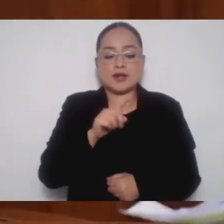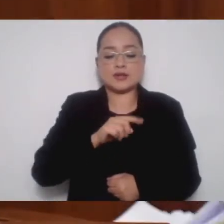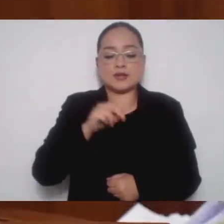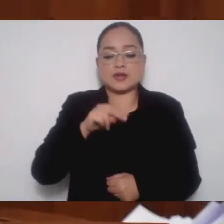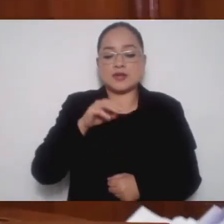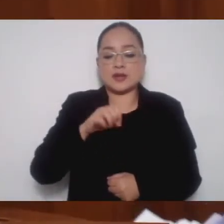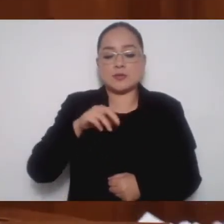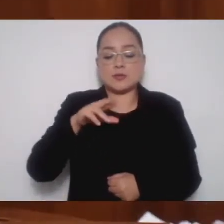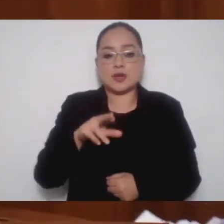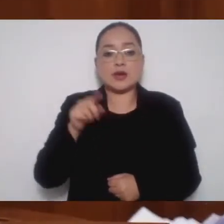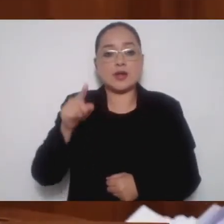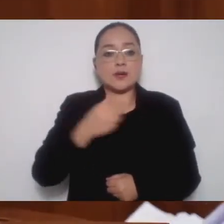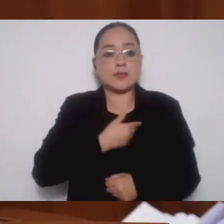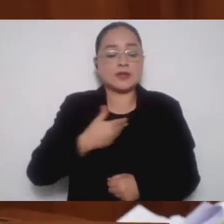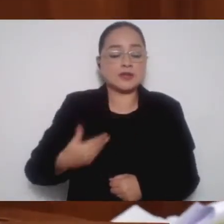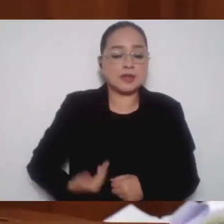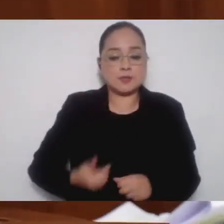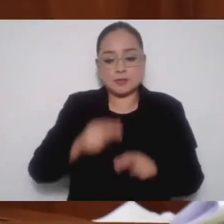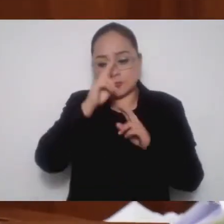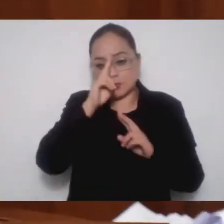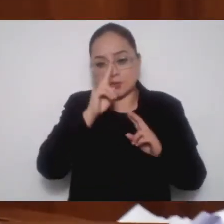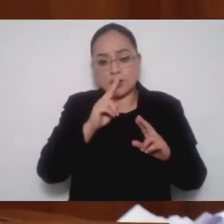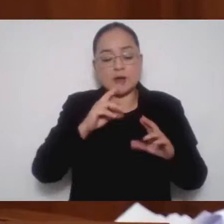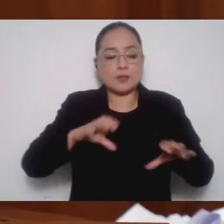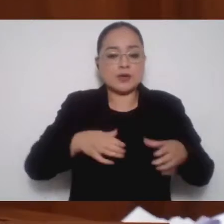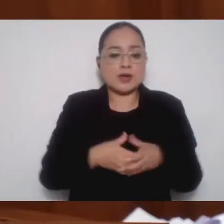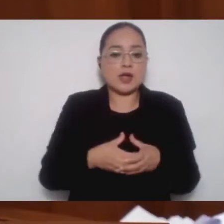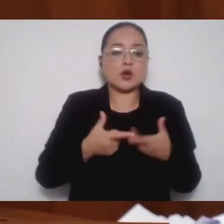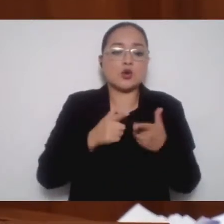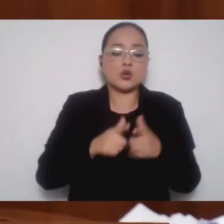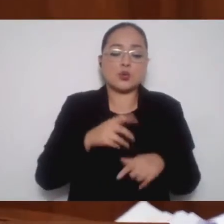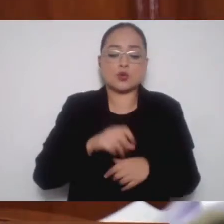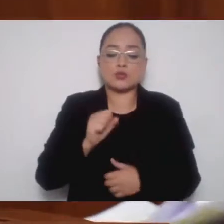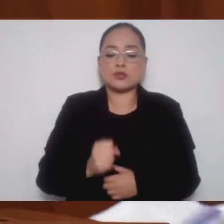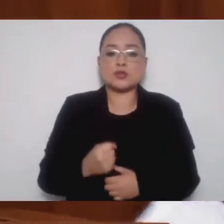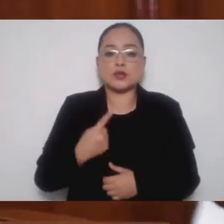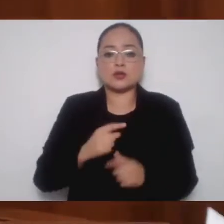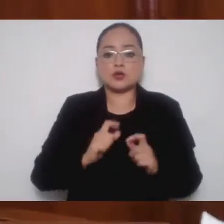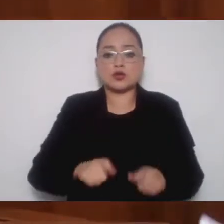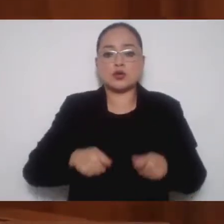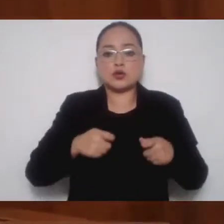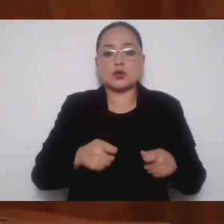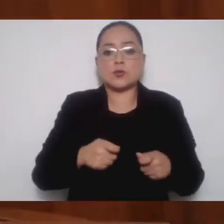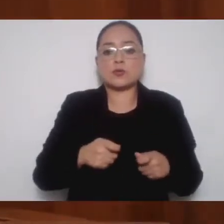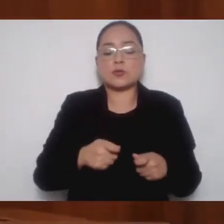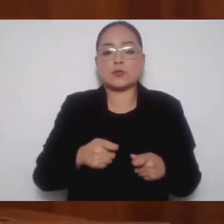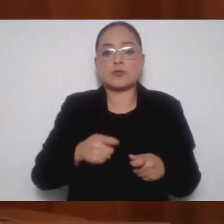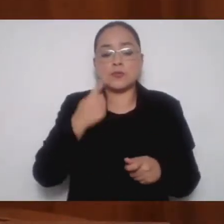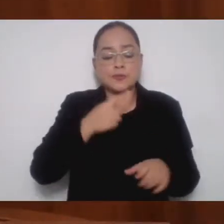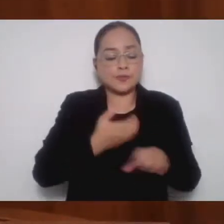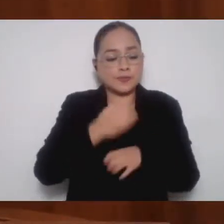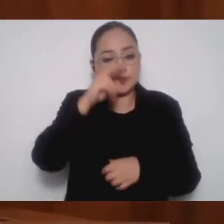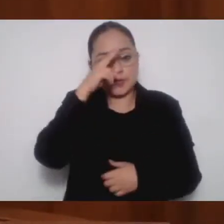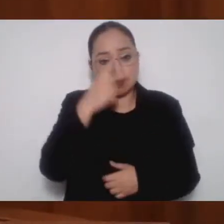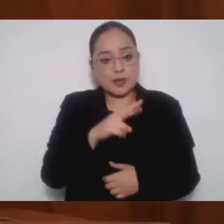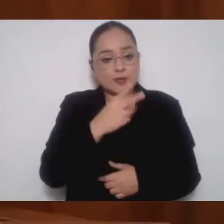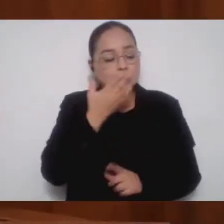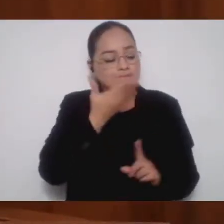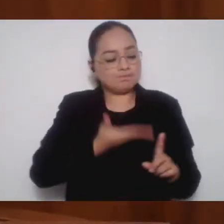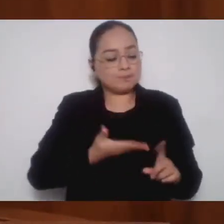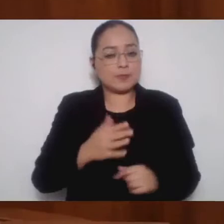Nemer, presidenta de la Honorable 61ª Legislatura del Estado de